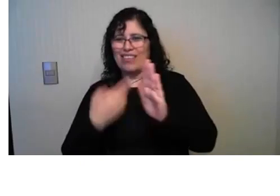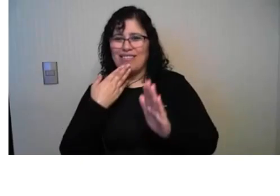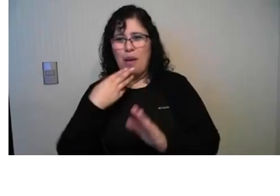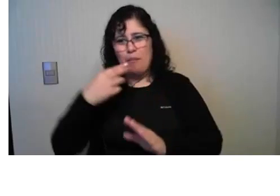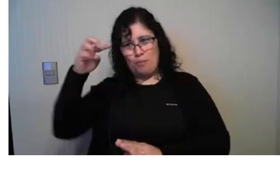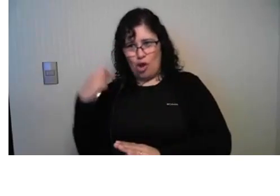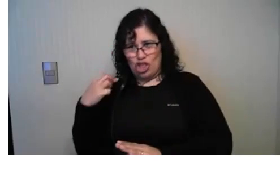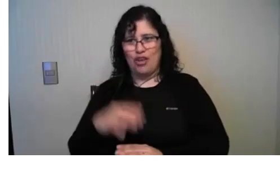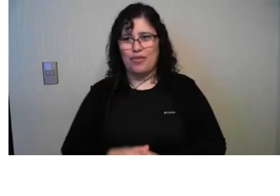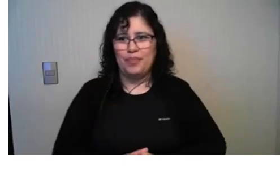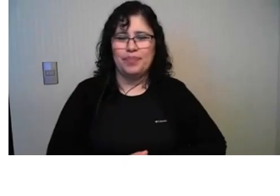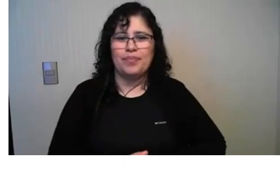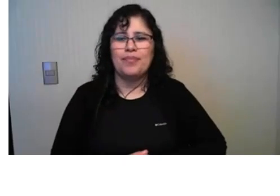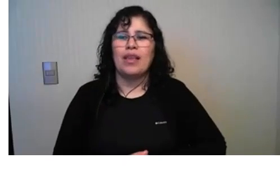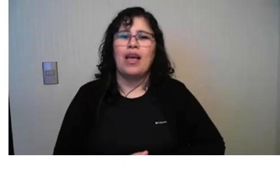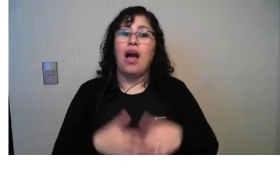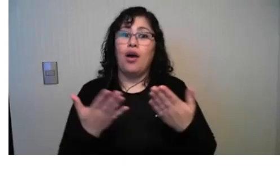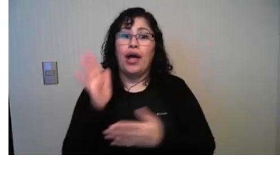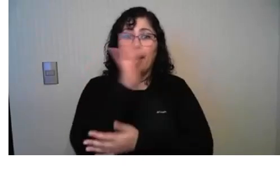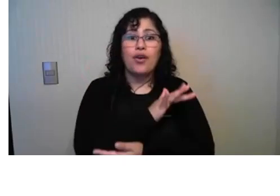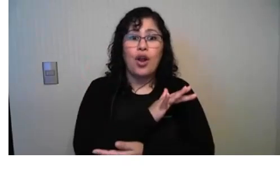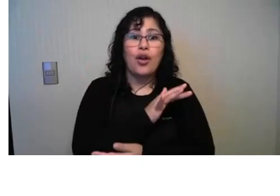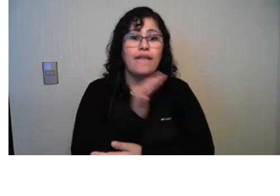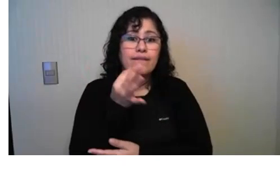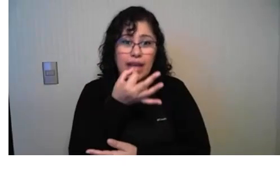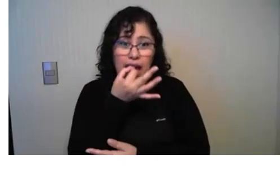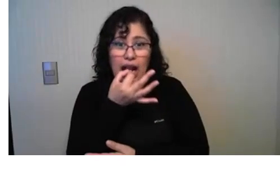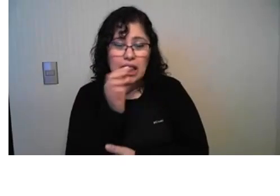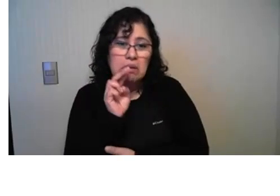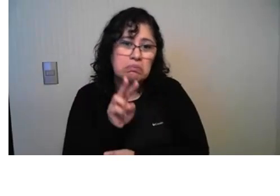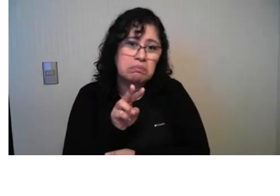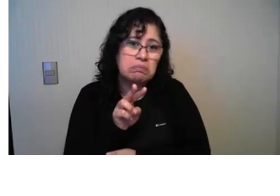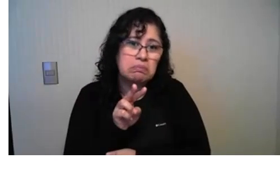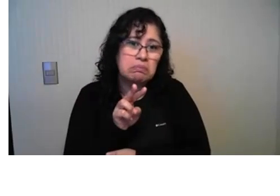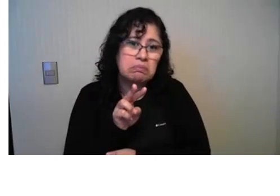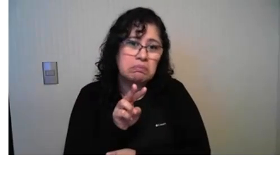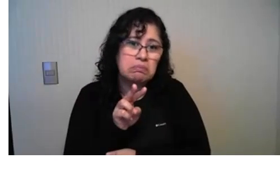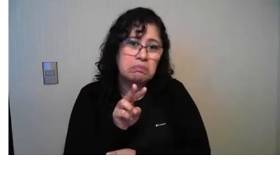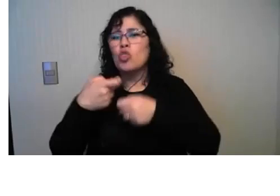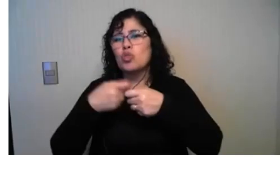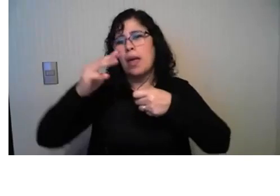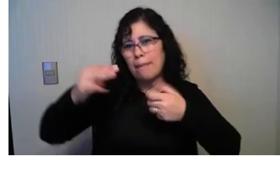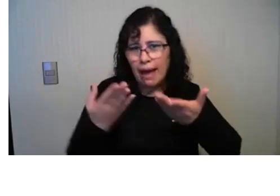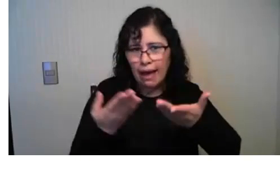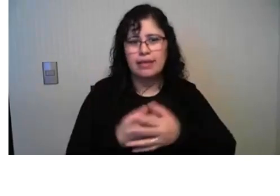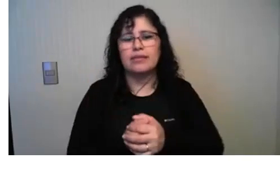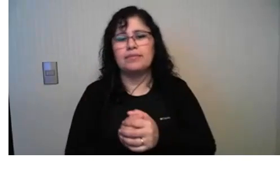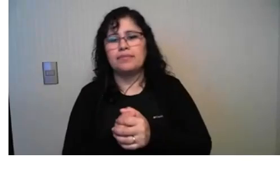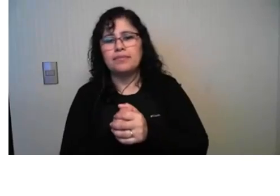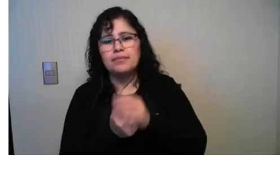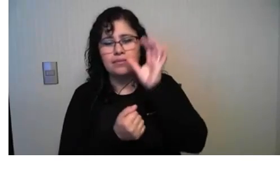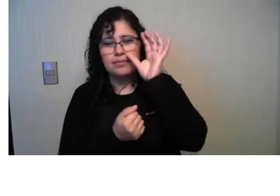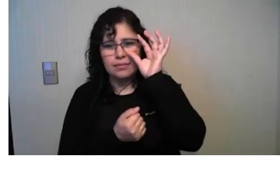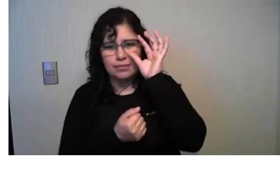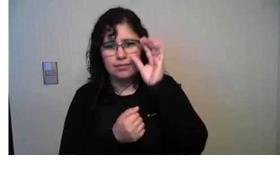Bueno, lo otro que está en color verde aquí corresponde a la dura madre, ¿cierto? Y lo